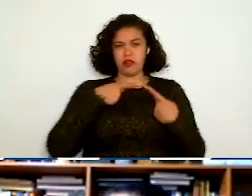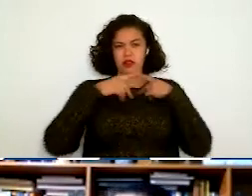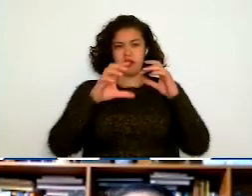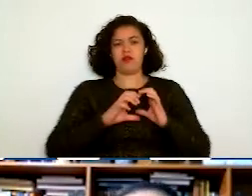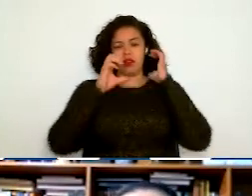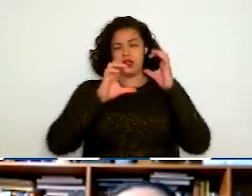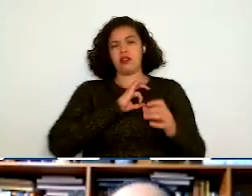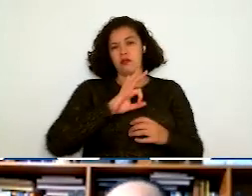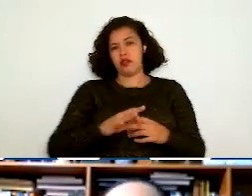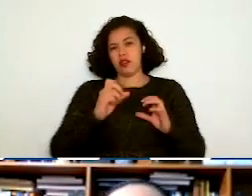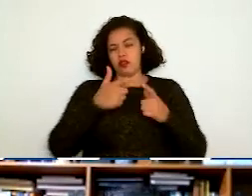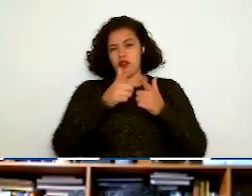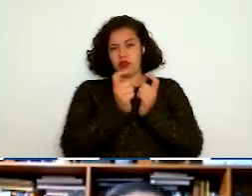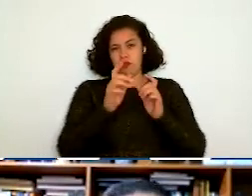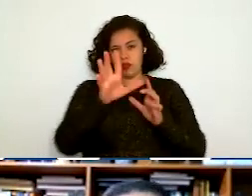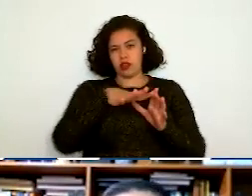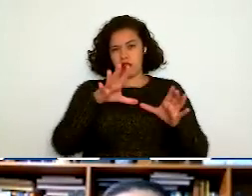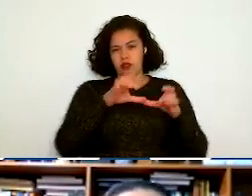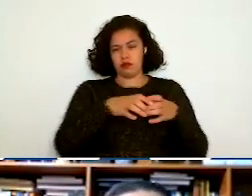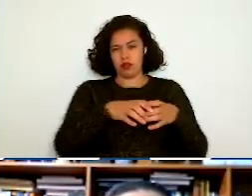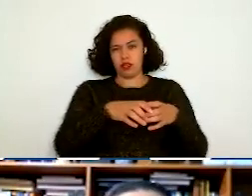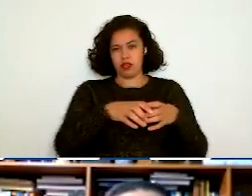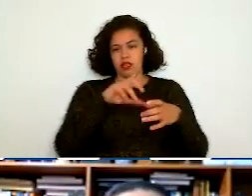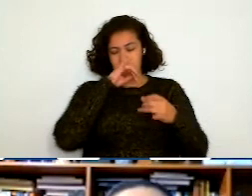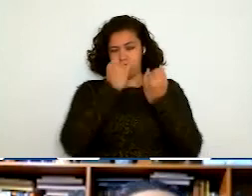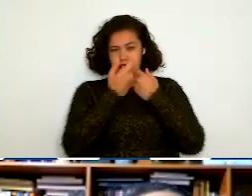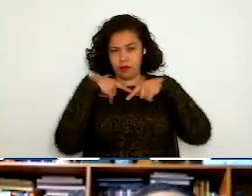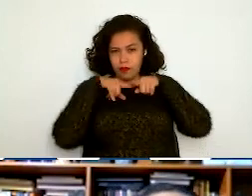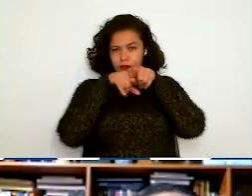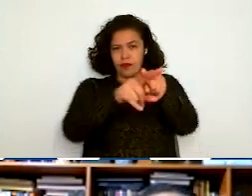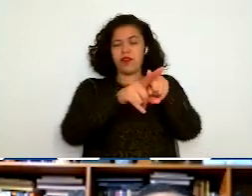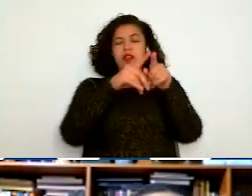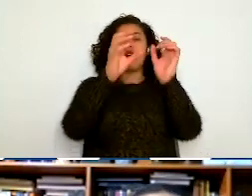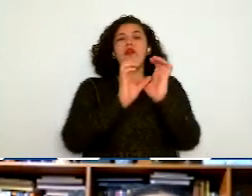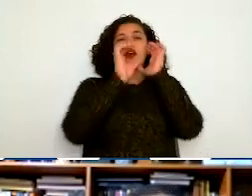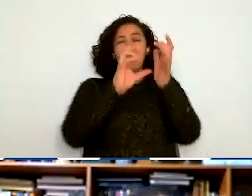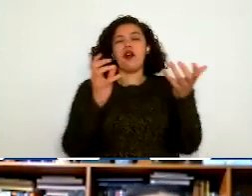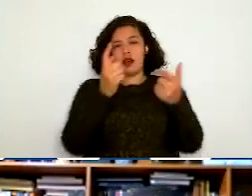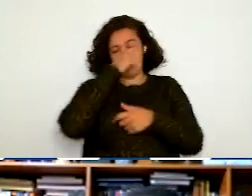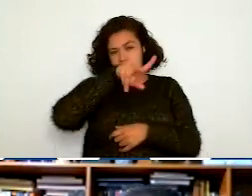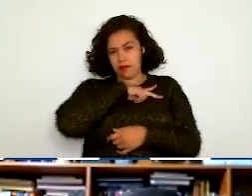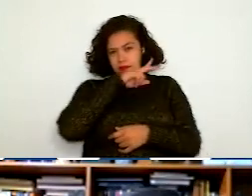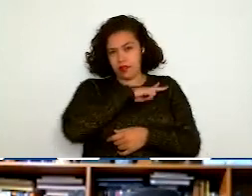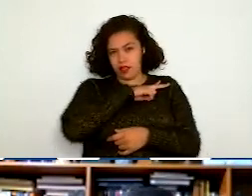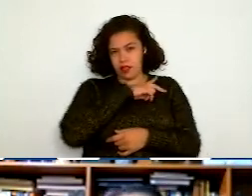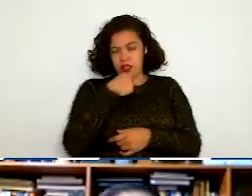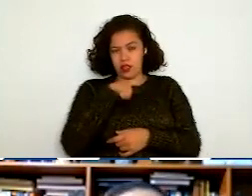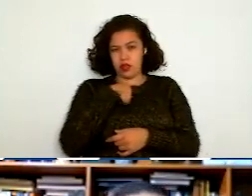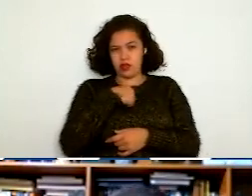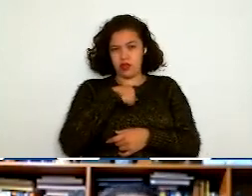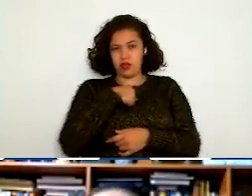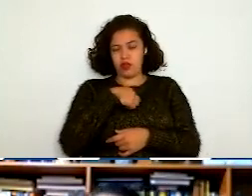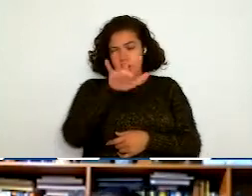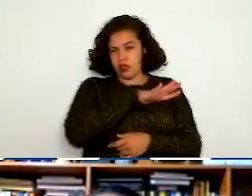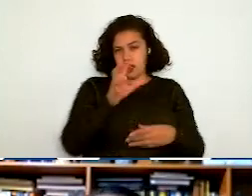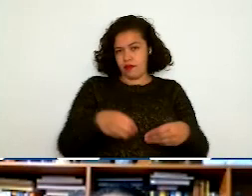o ese grupo, esa comunidad, al mismo tiempo estoy generando un cuidado también para mí, porque yo vivo dentro de esta misma sociedad